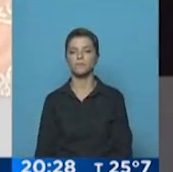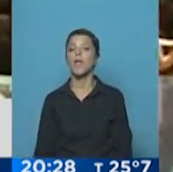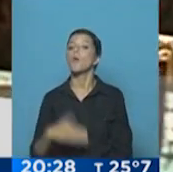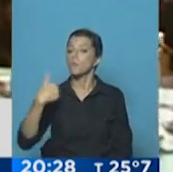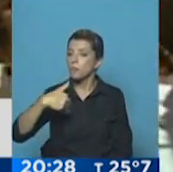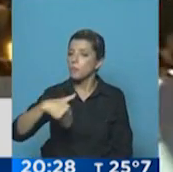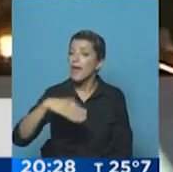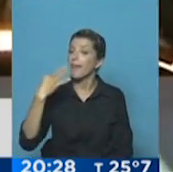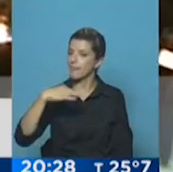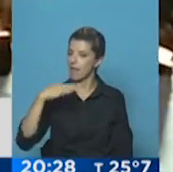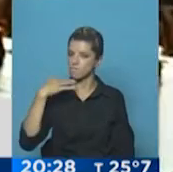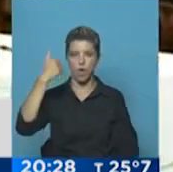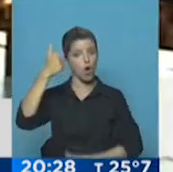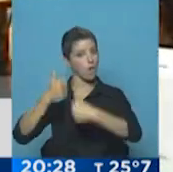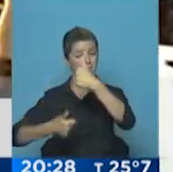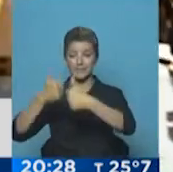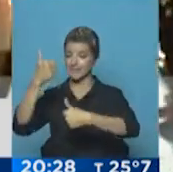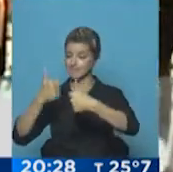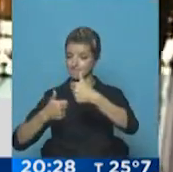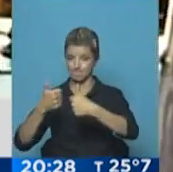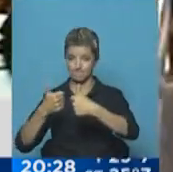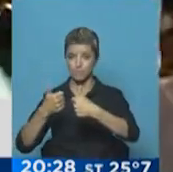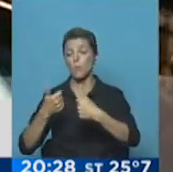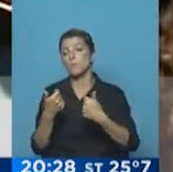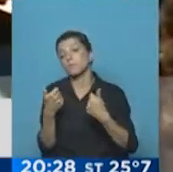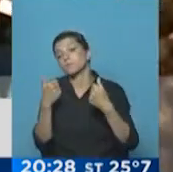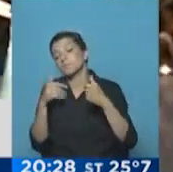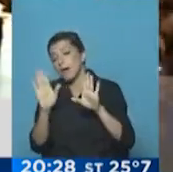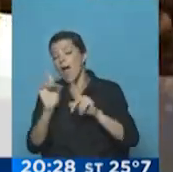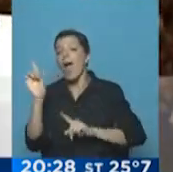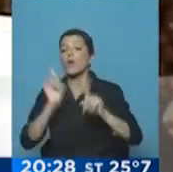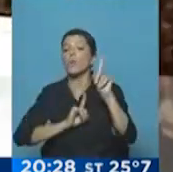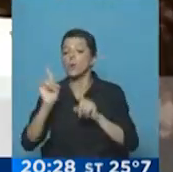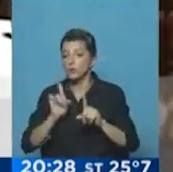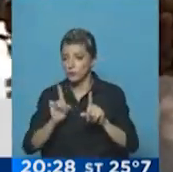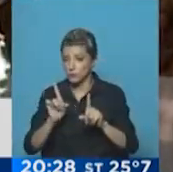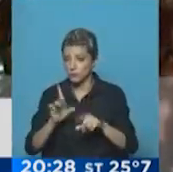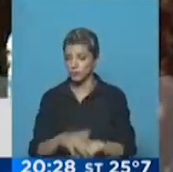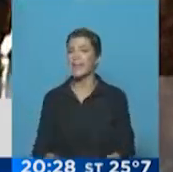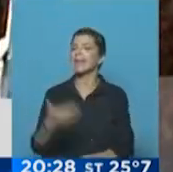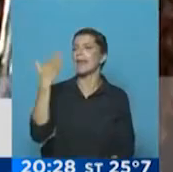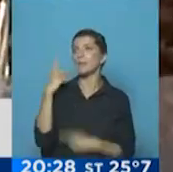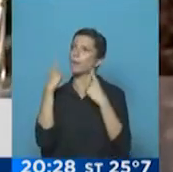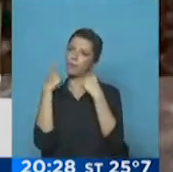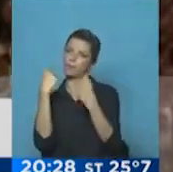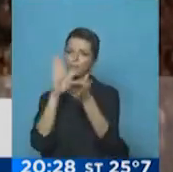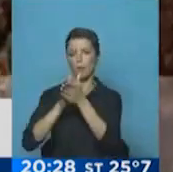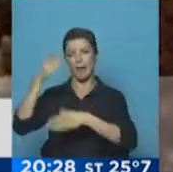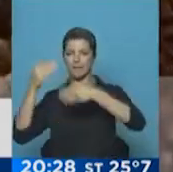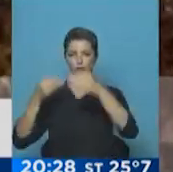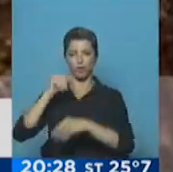que competir, porque tal vez algunos que se quejaban de la administración